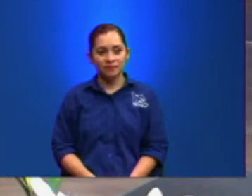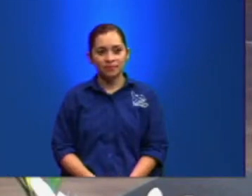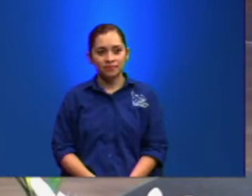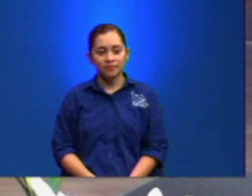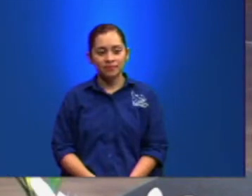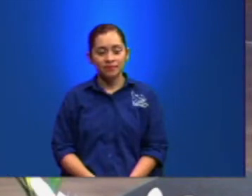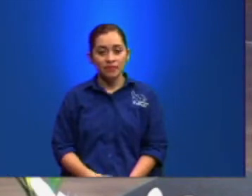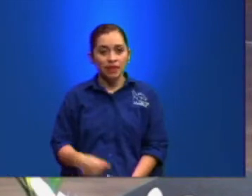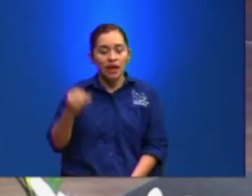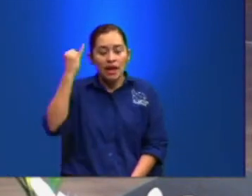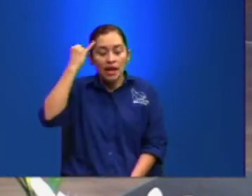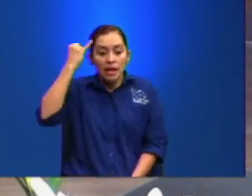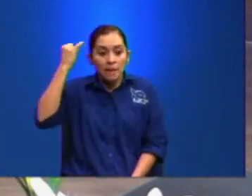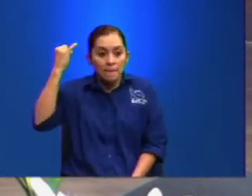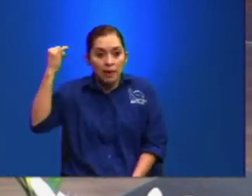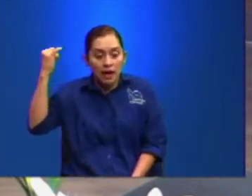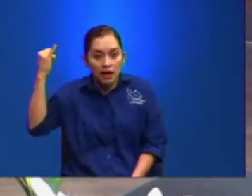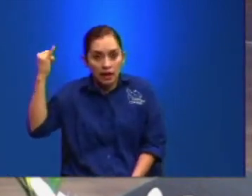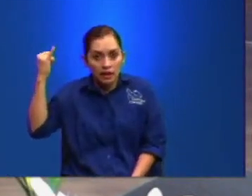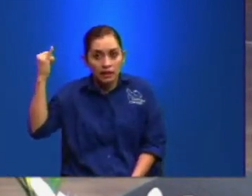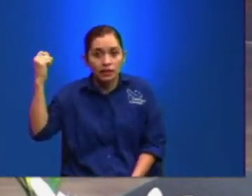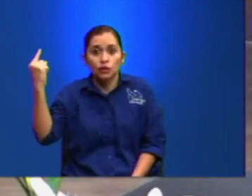imagínese solito